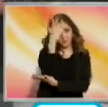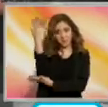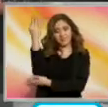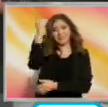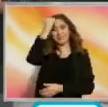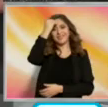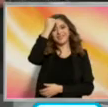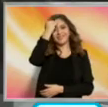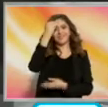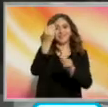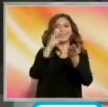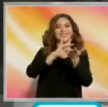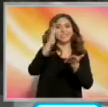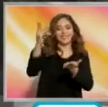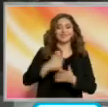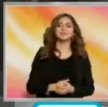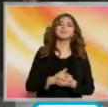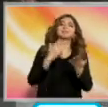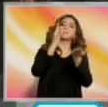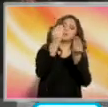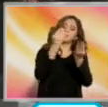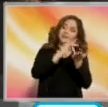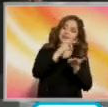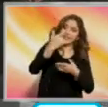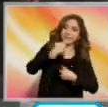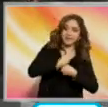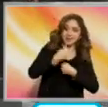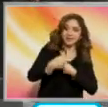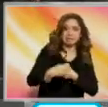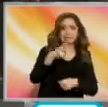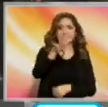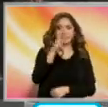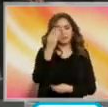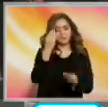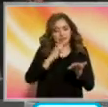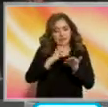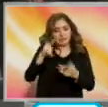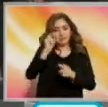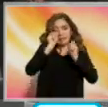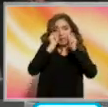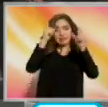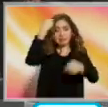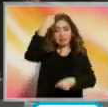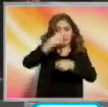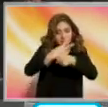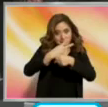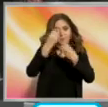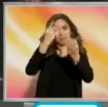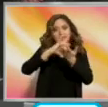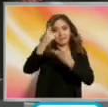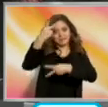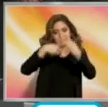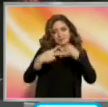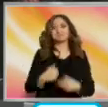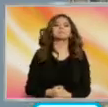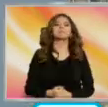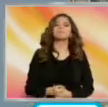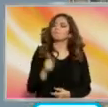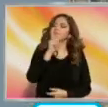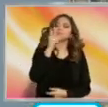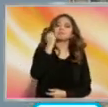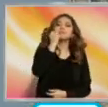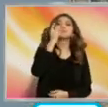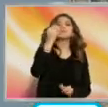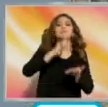días. Muchas gracias por la invitación. Por desmañanarte y venir con nosotros aquí. No hay ningún problema, al contrario. Muchas gracias por la invitación. Y nos traes tú, de